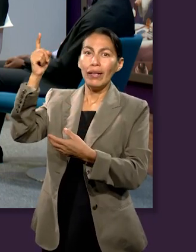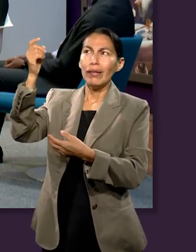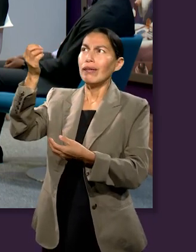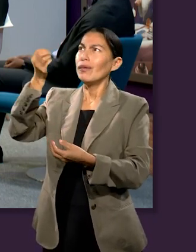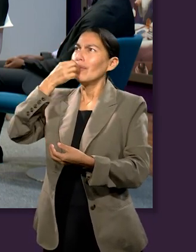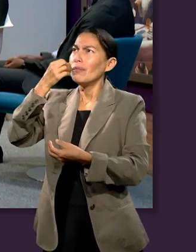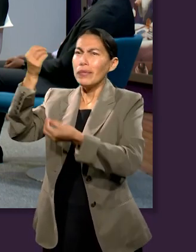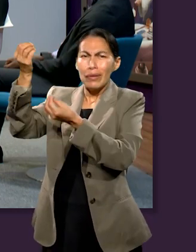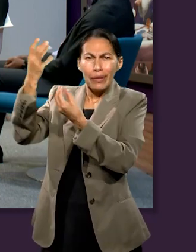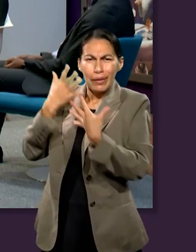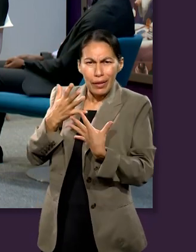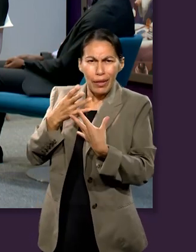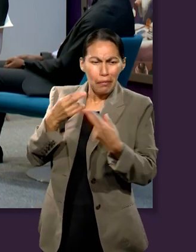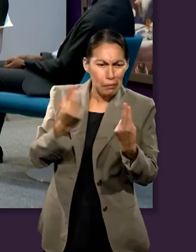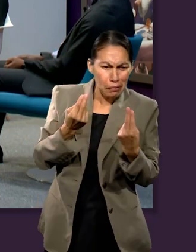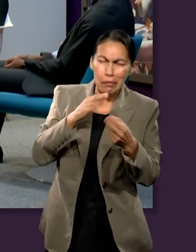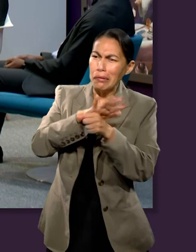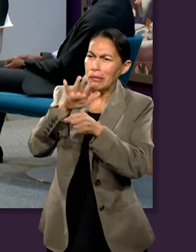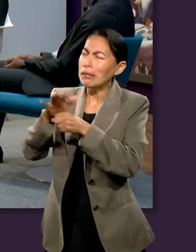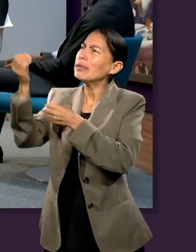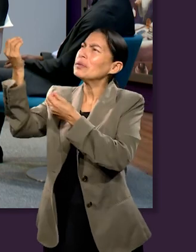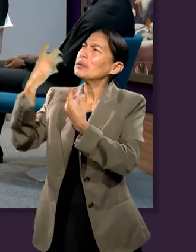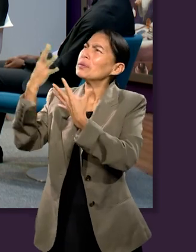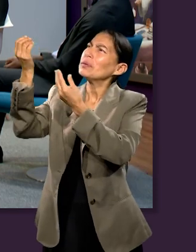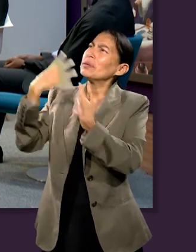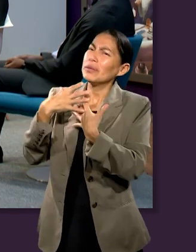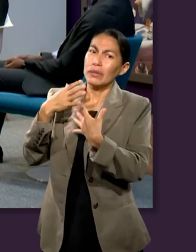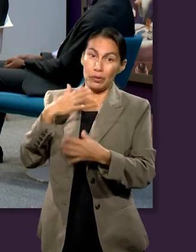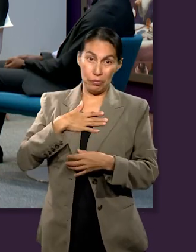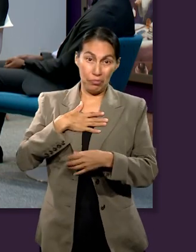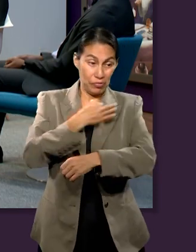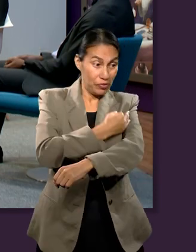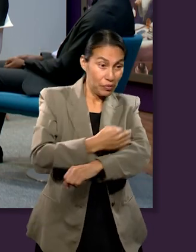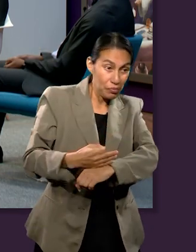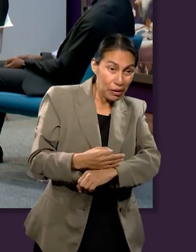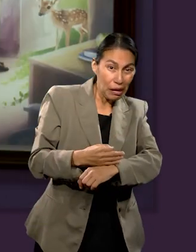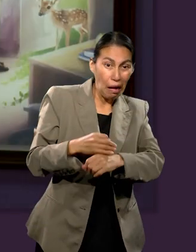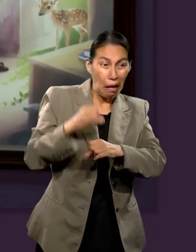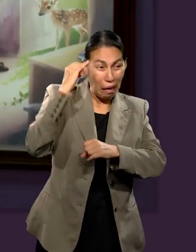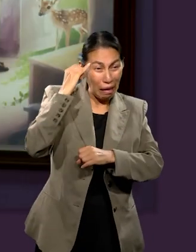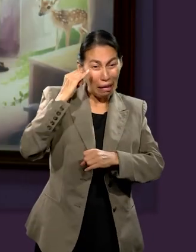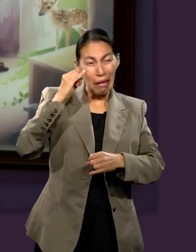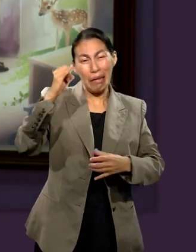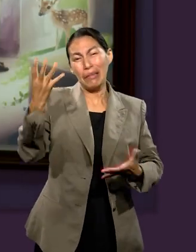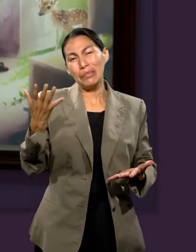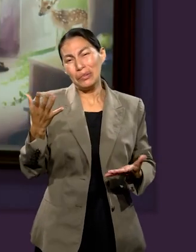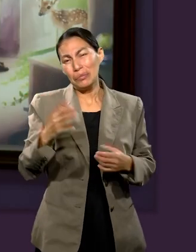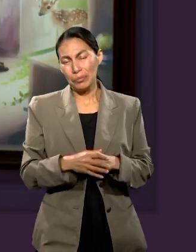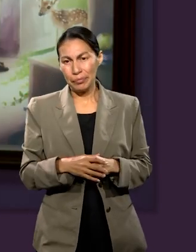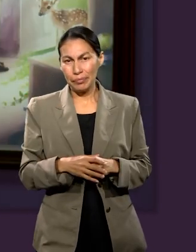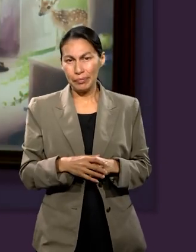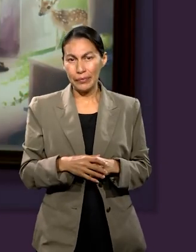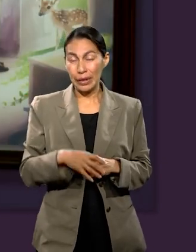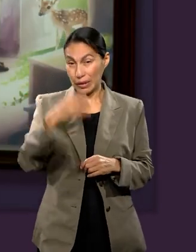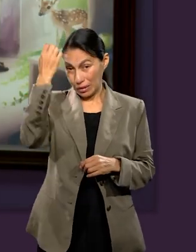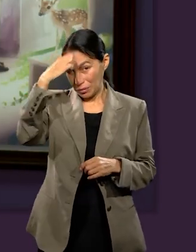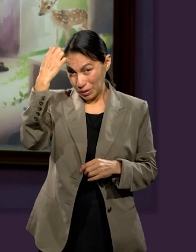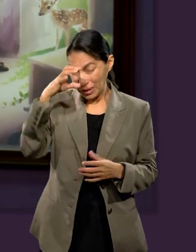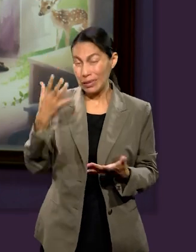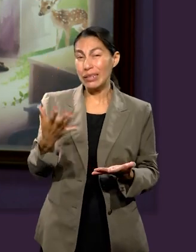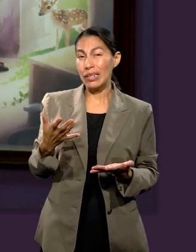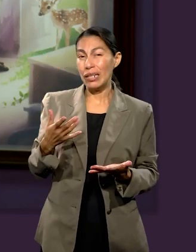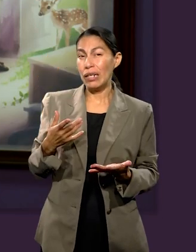cómo él nos nos alimenta y nos sustenta pues estando prácticamente lejos de mi familia y es increíble